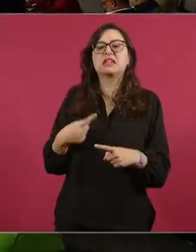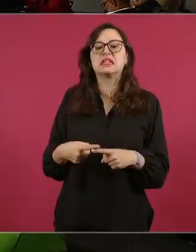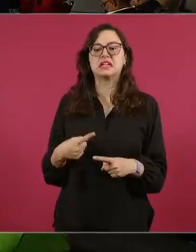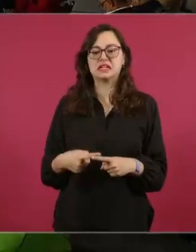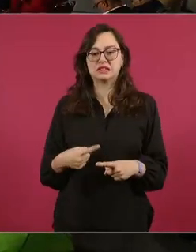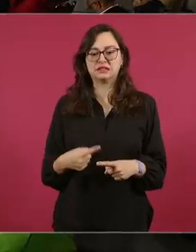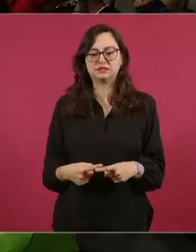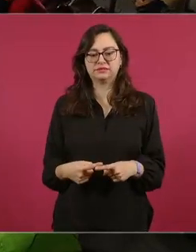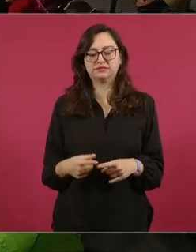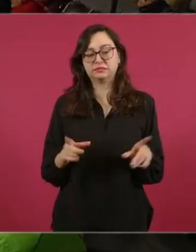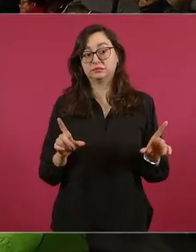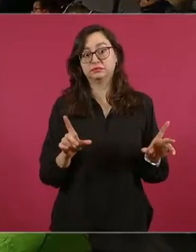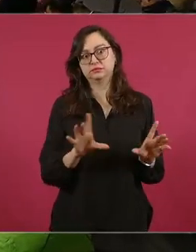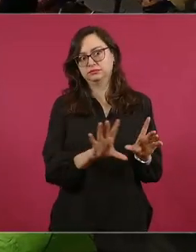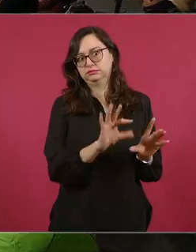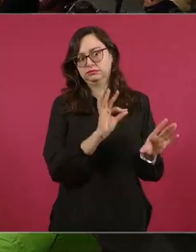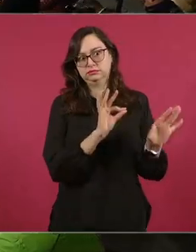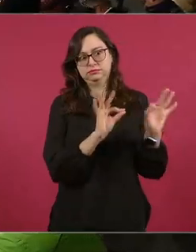Una síntesis.